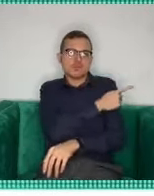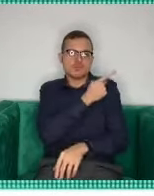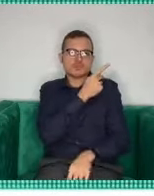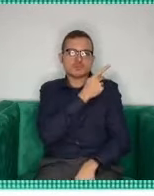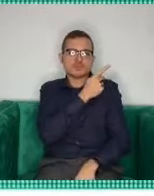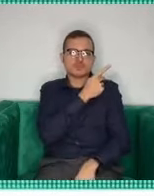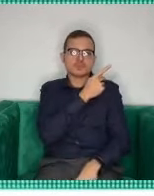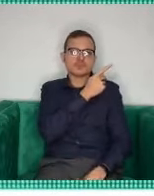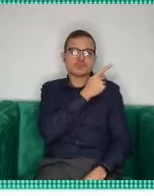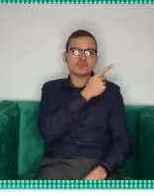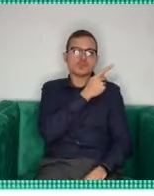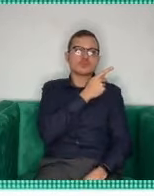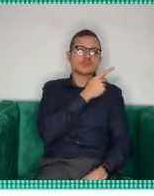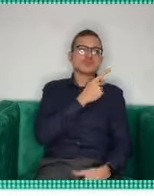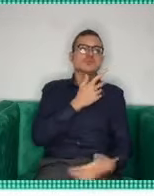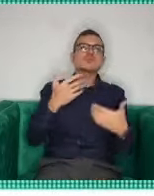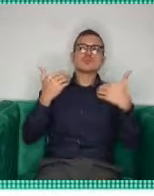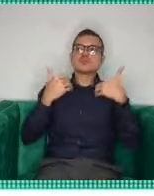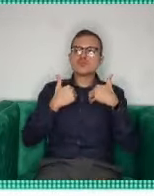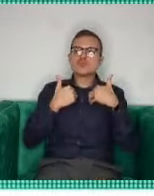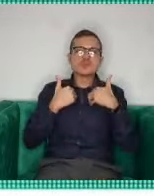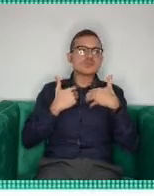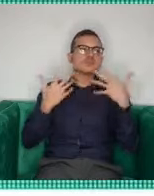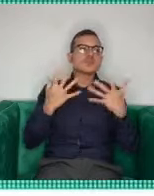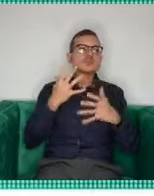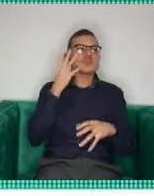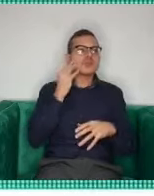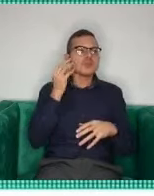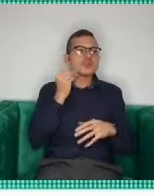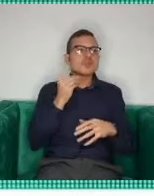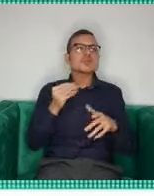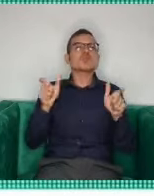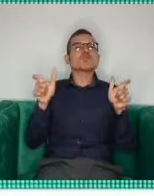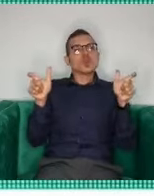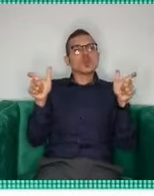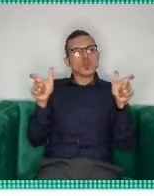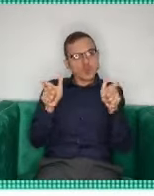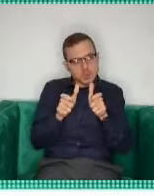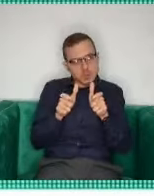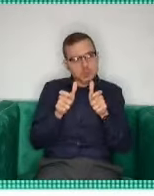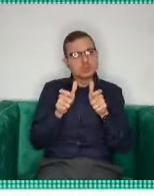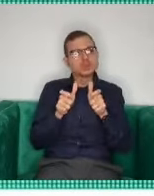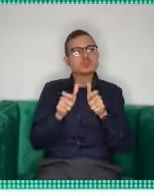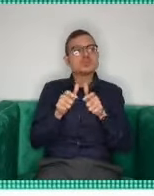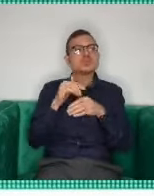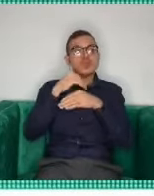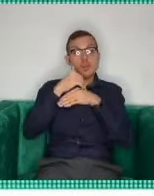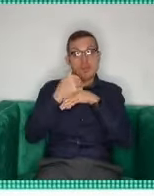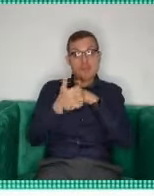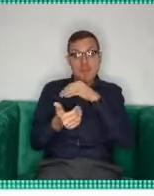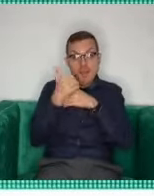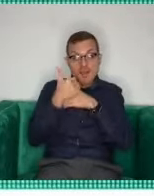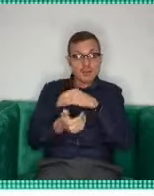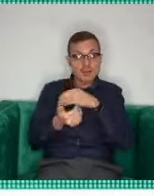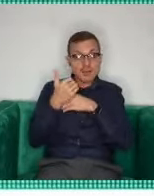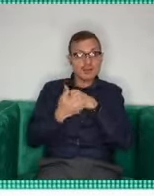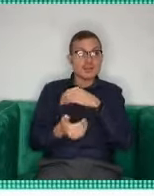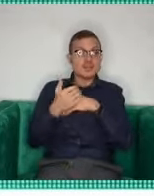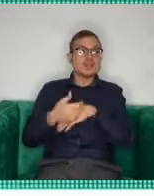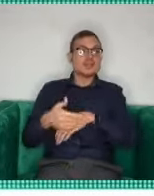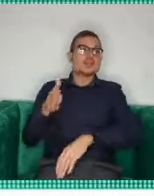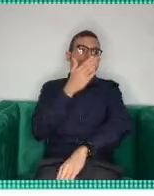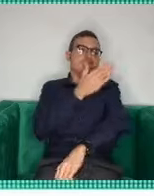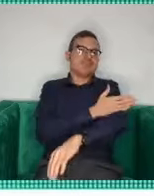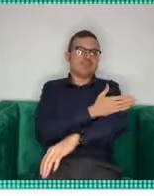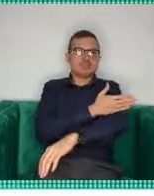muchos beneficios a la salud. El pan también. El pan de panadería. El pan de panadería que